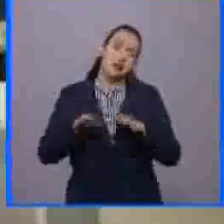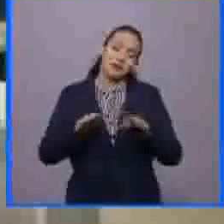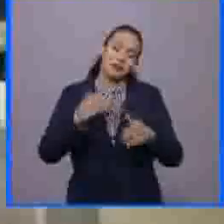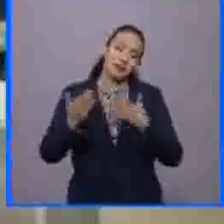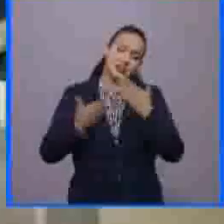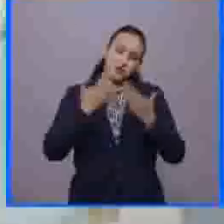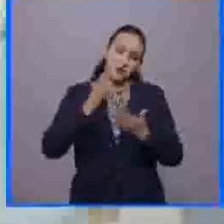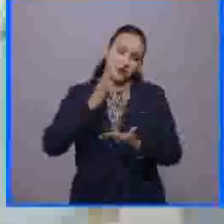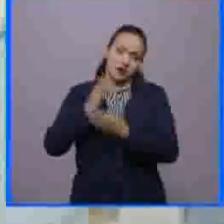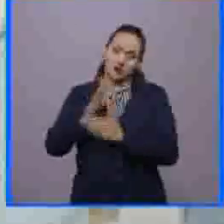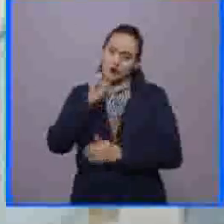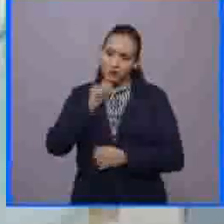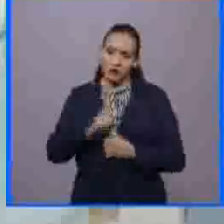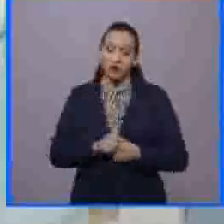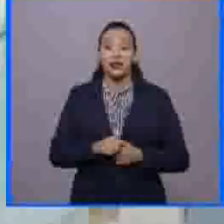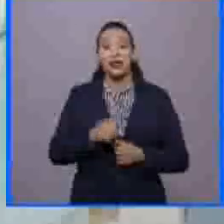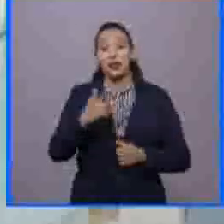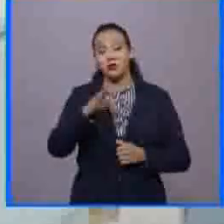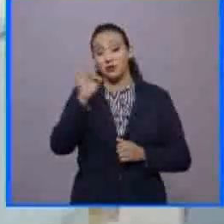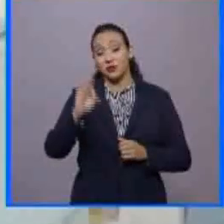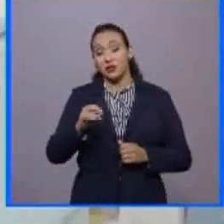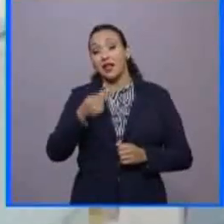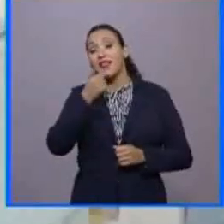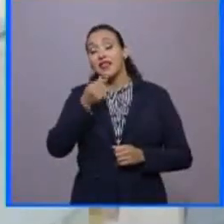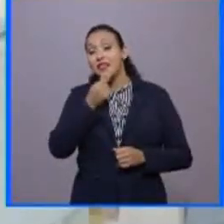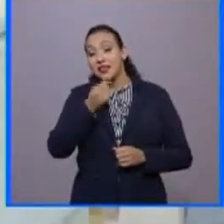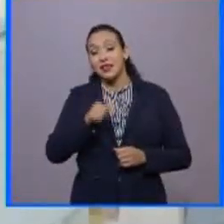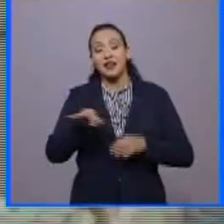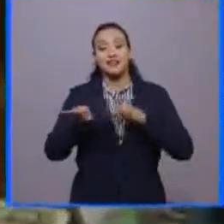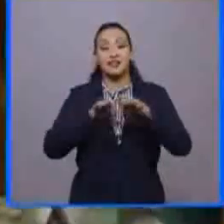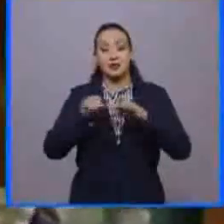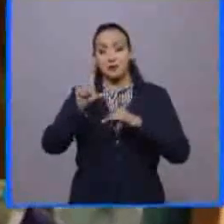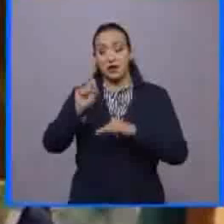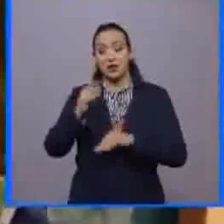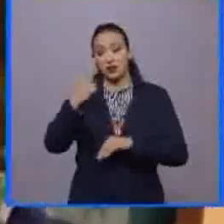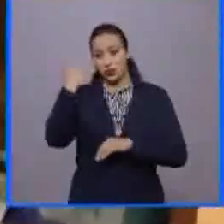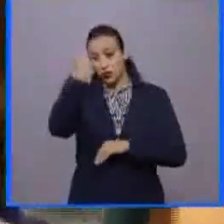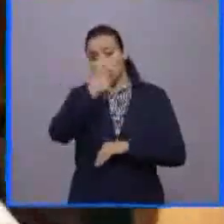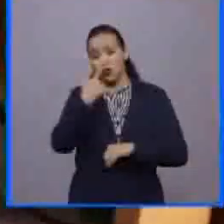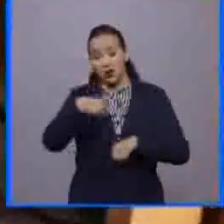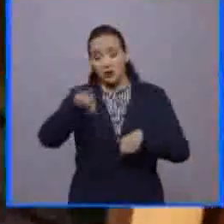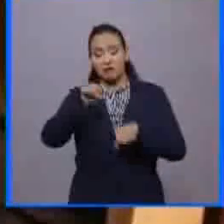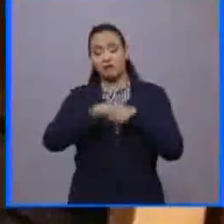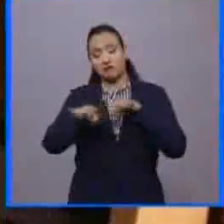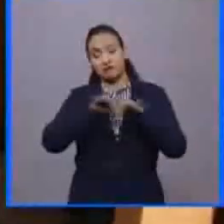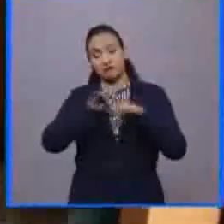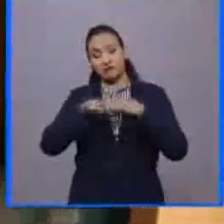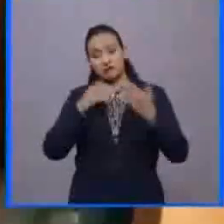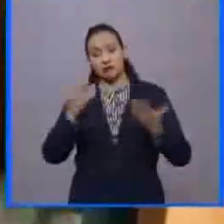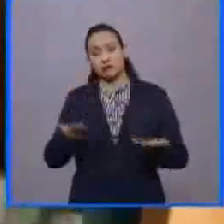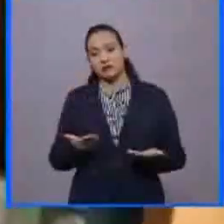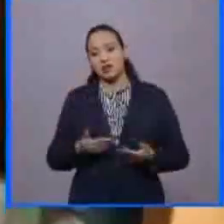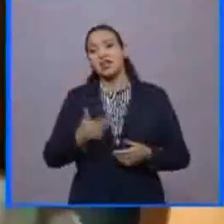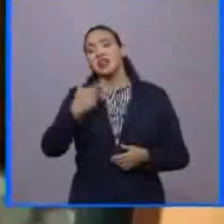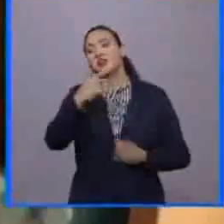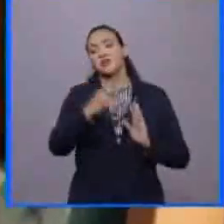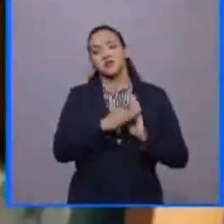El 30.8% de ellas laboró más de 28 horas a la semana. En cambio,